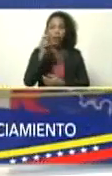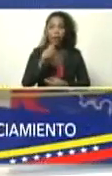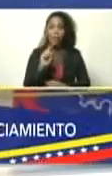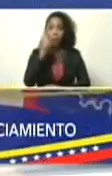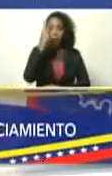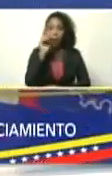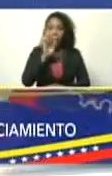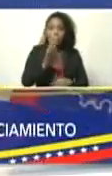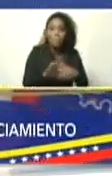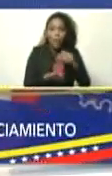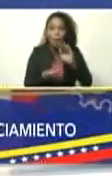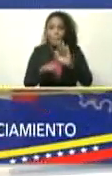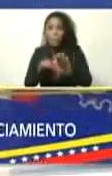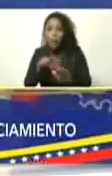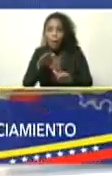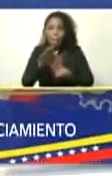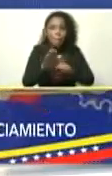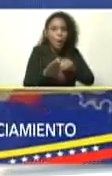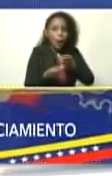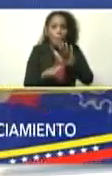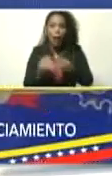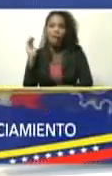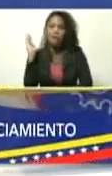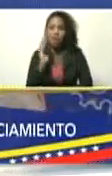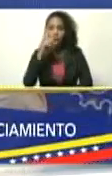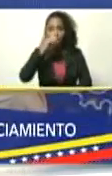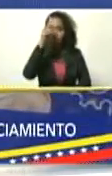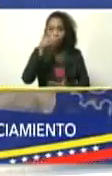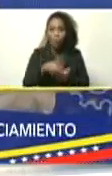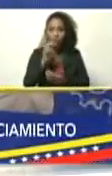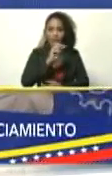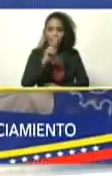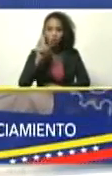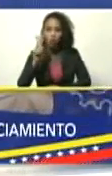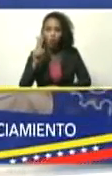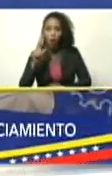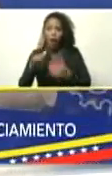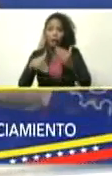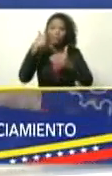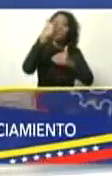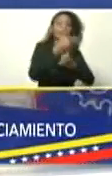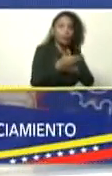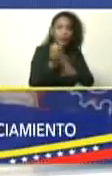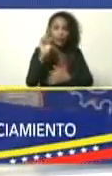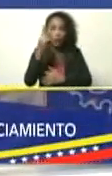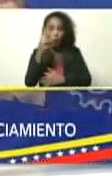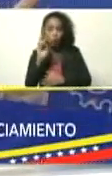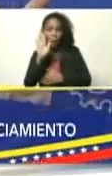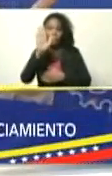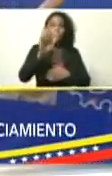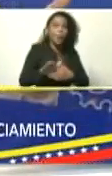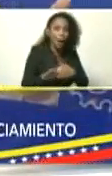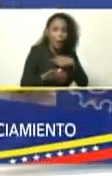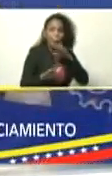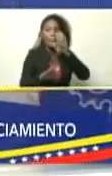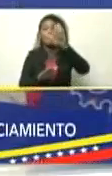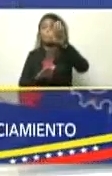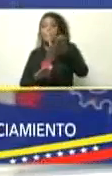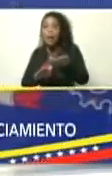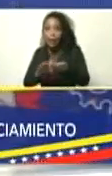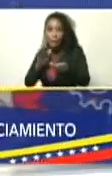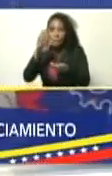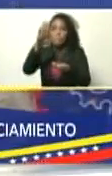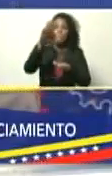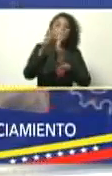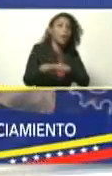pasito. Vino el año 2021 y fue el segundo pasote. De pasito en pasito, de